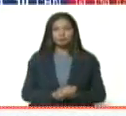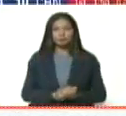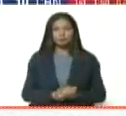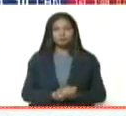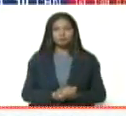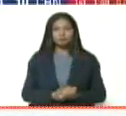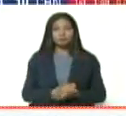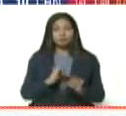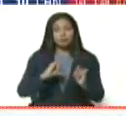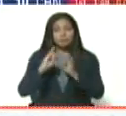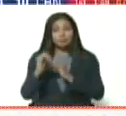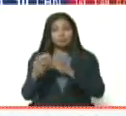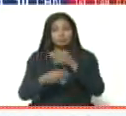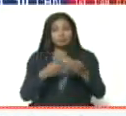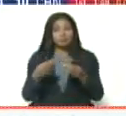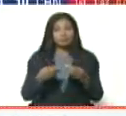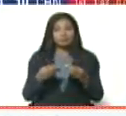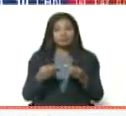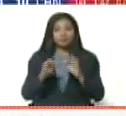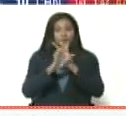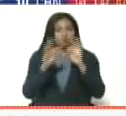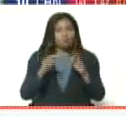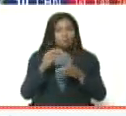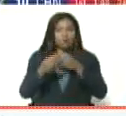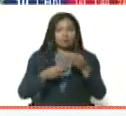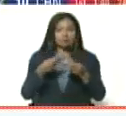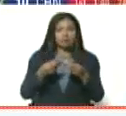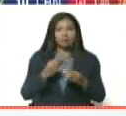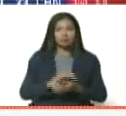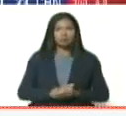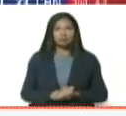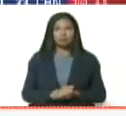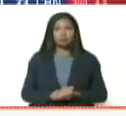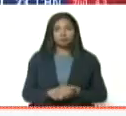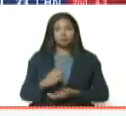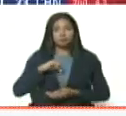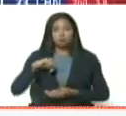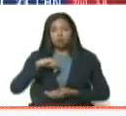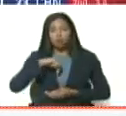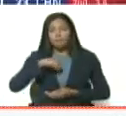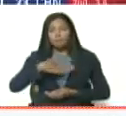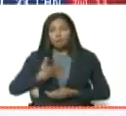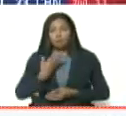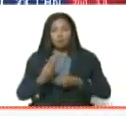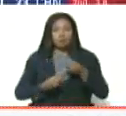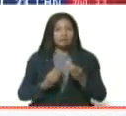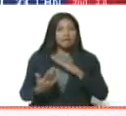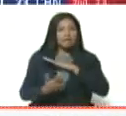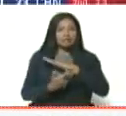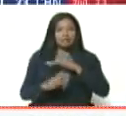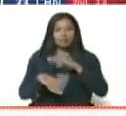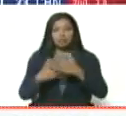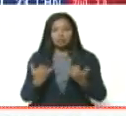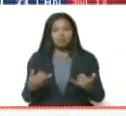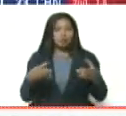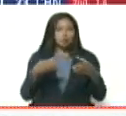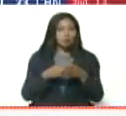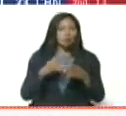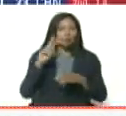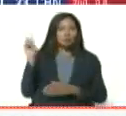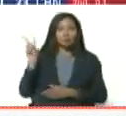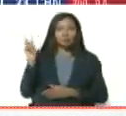la característica de, pudiéramos decir, la hermosura de técnica que aplicó el equipo de Venezuela